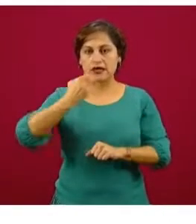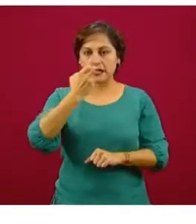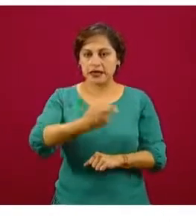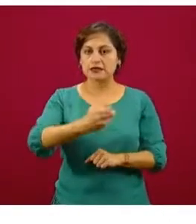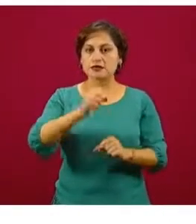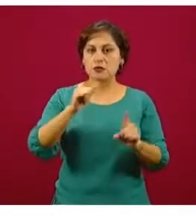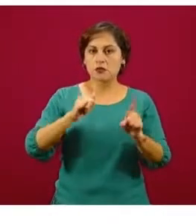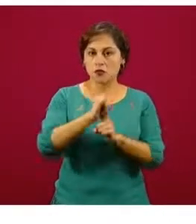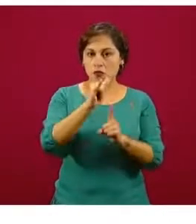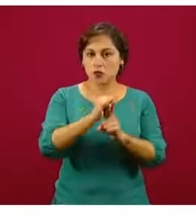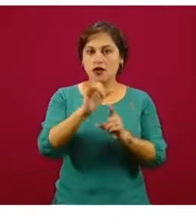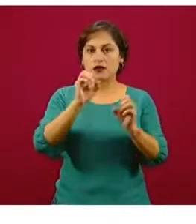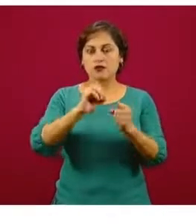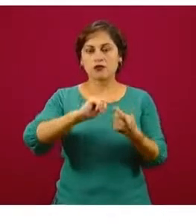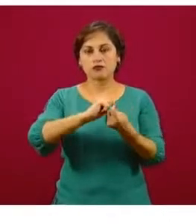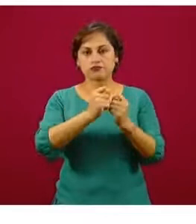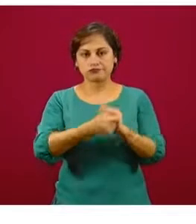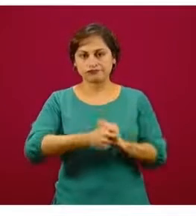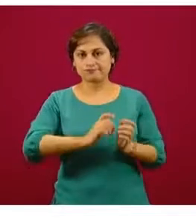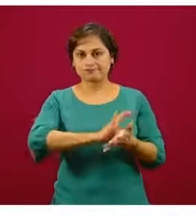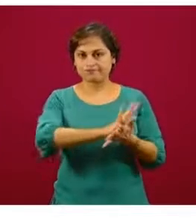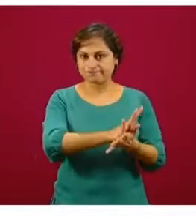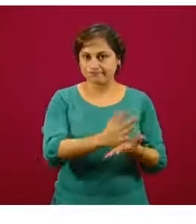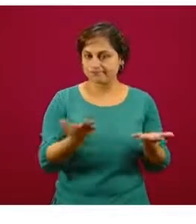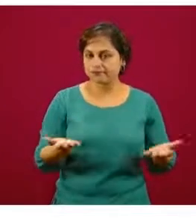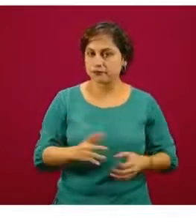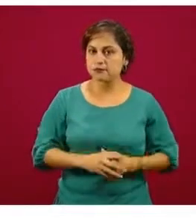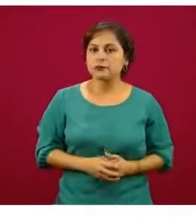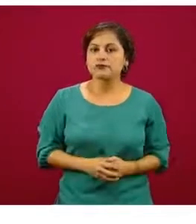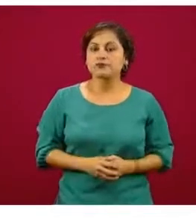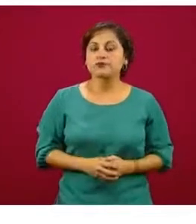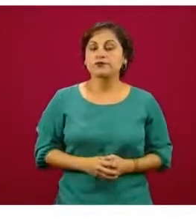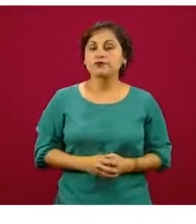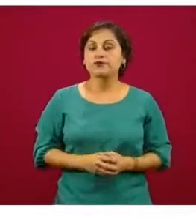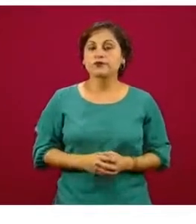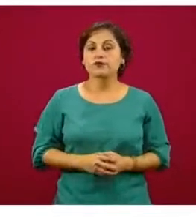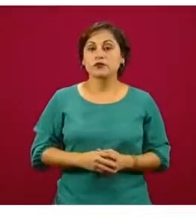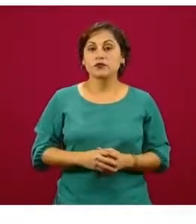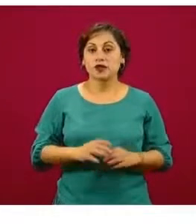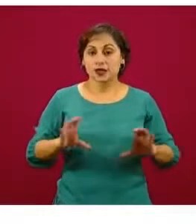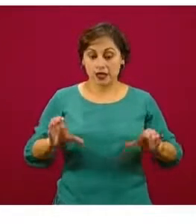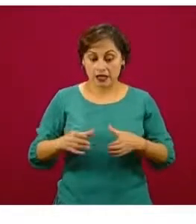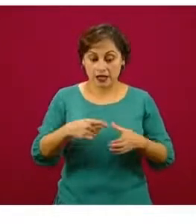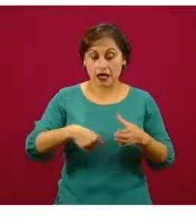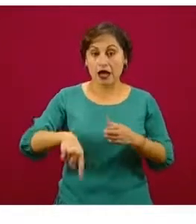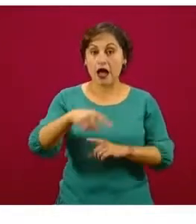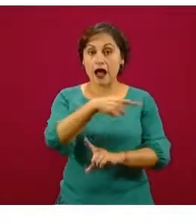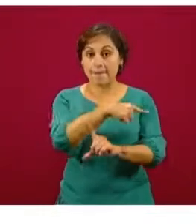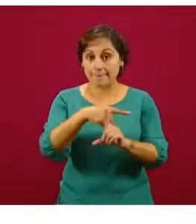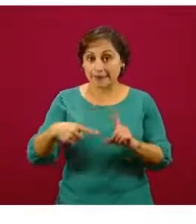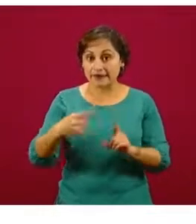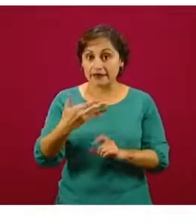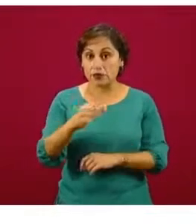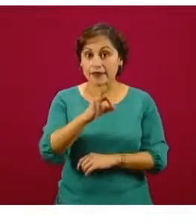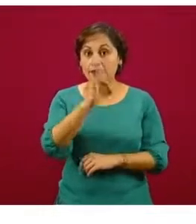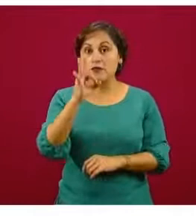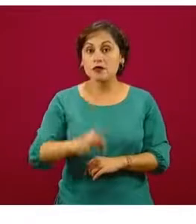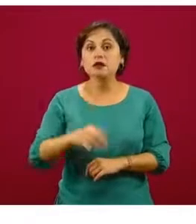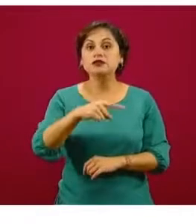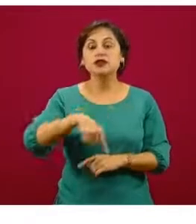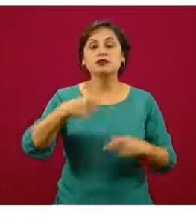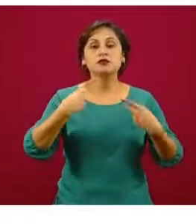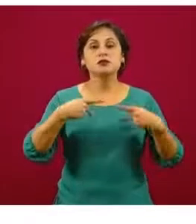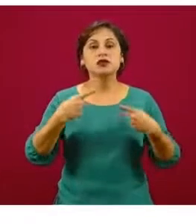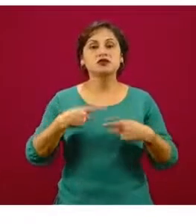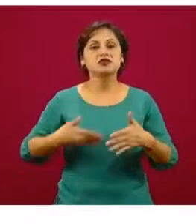transfóbico. A la mitad de la población se le negó sin justificación la oportunidad de trabajar o ascender. Esto,